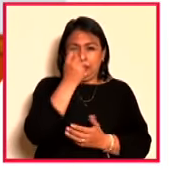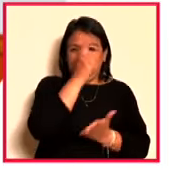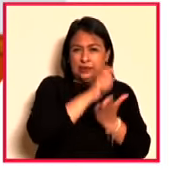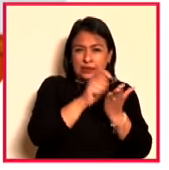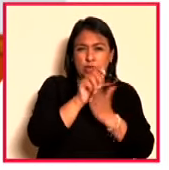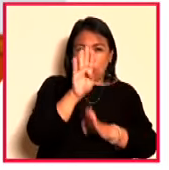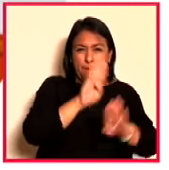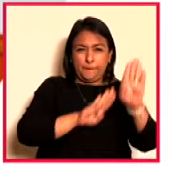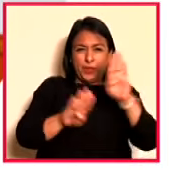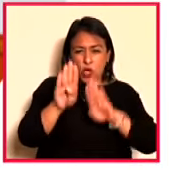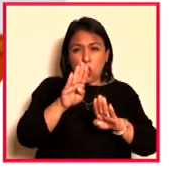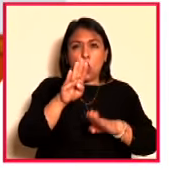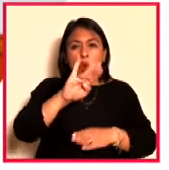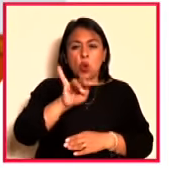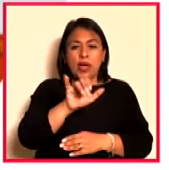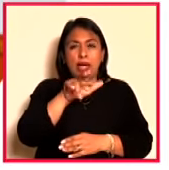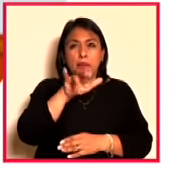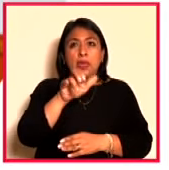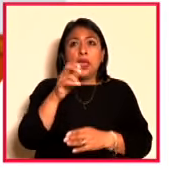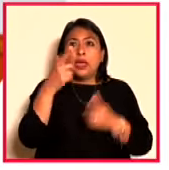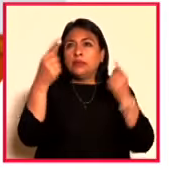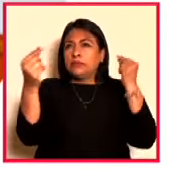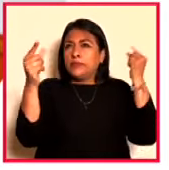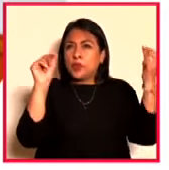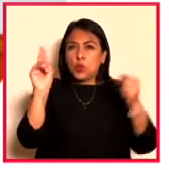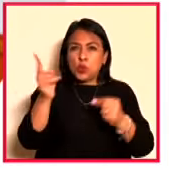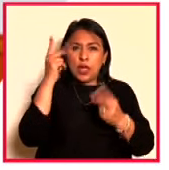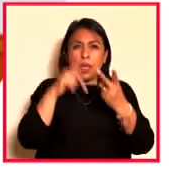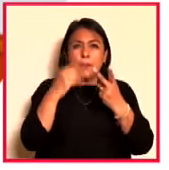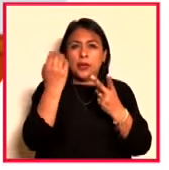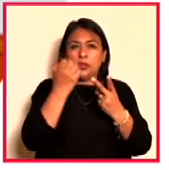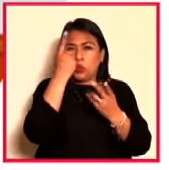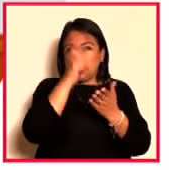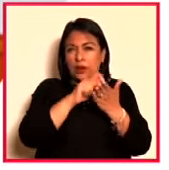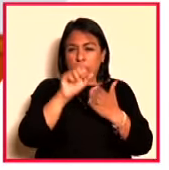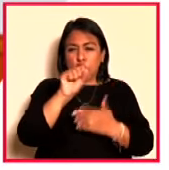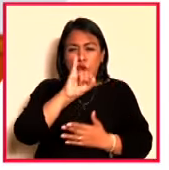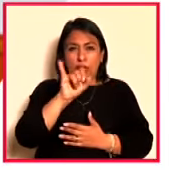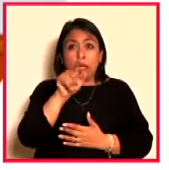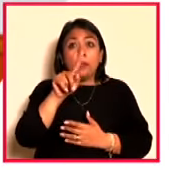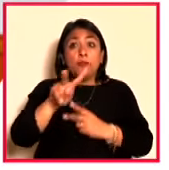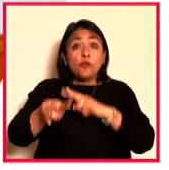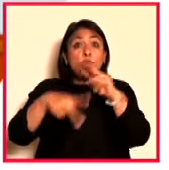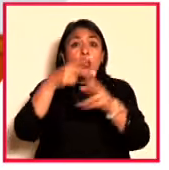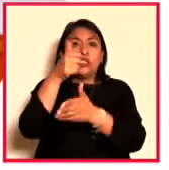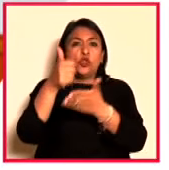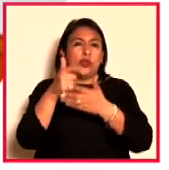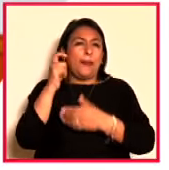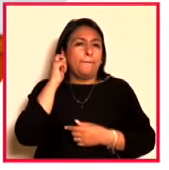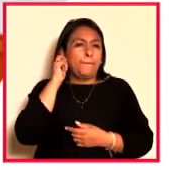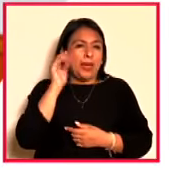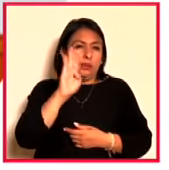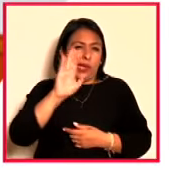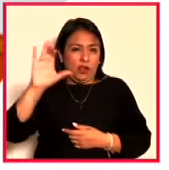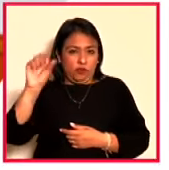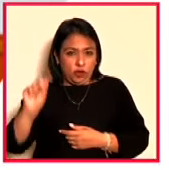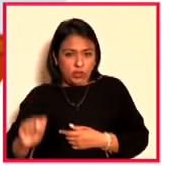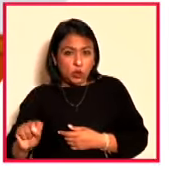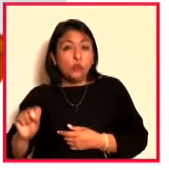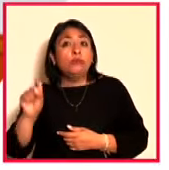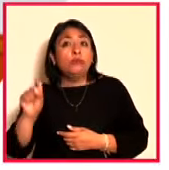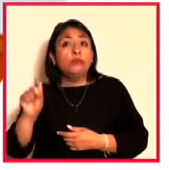Jaime Rivera, egresado de la UNAM y de la Escuela de Escritores de la SOGEM, se trasladó a la ciudad de La Paz, Baja California Sur, para realizar una maestría